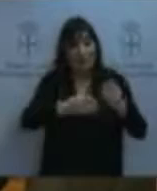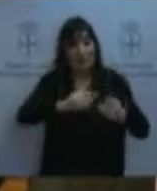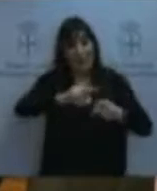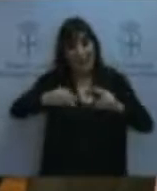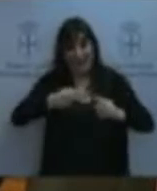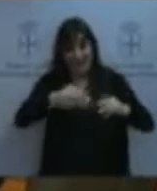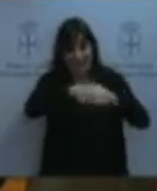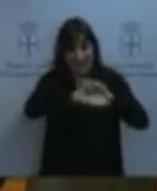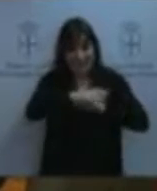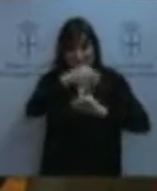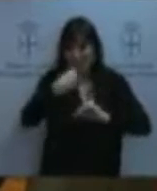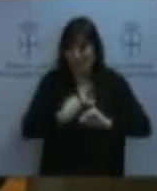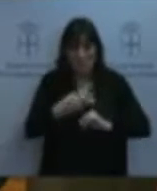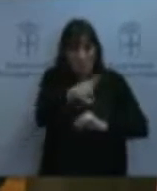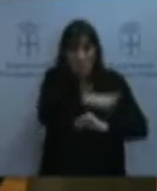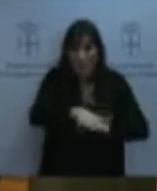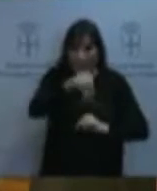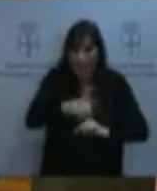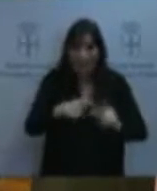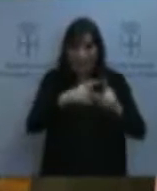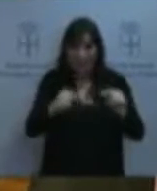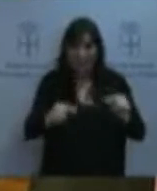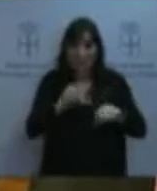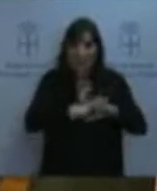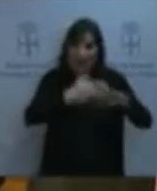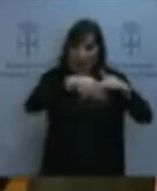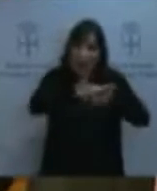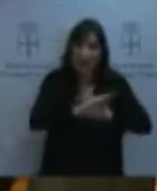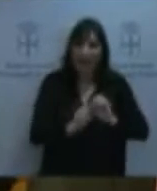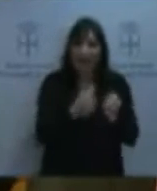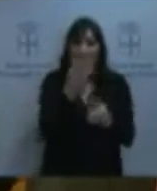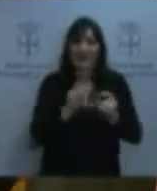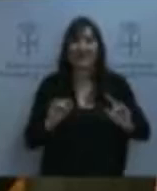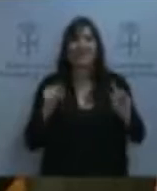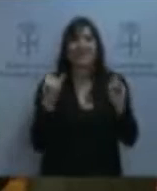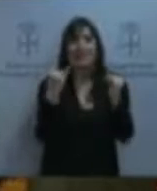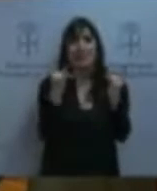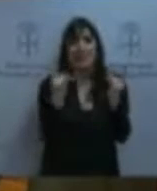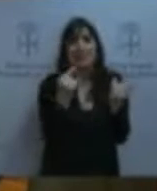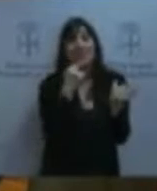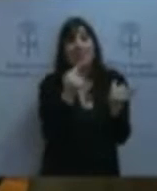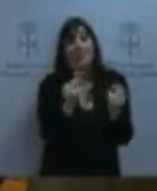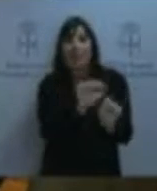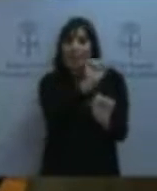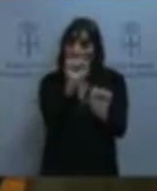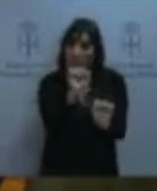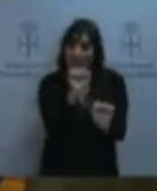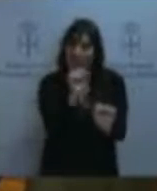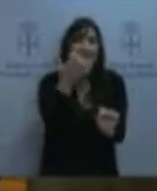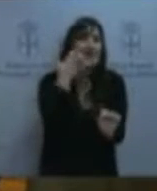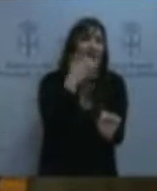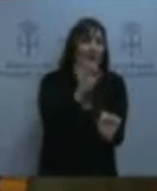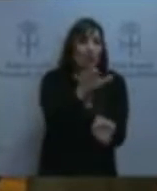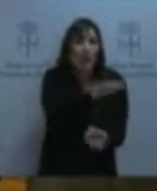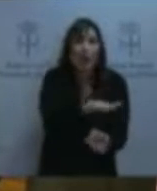de las plantas silvestres declaradas protegidas, raras y de sitios singulares. En el 2002 fue cuando se creó el